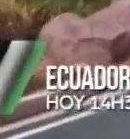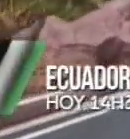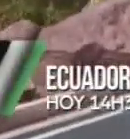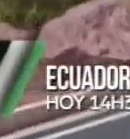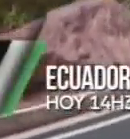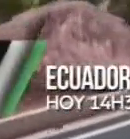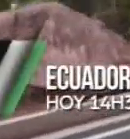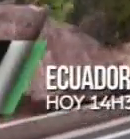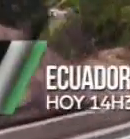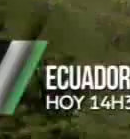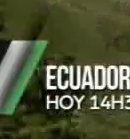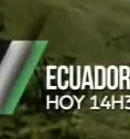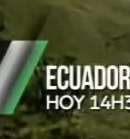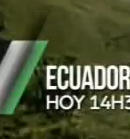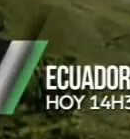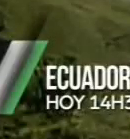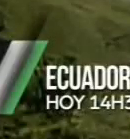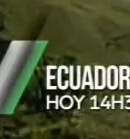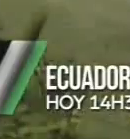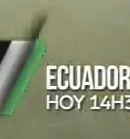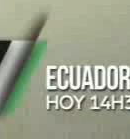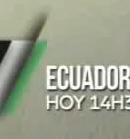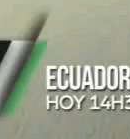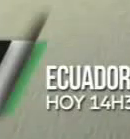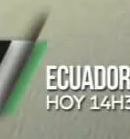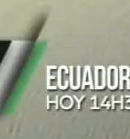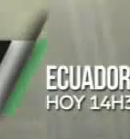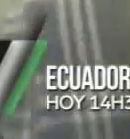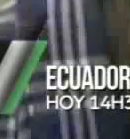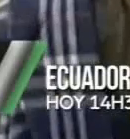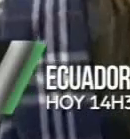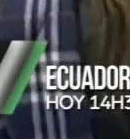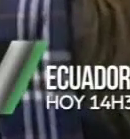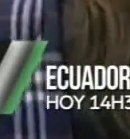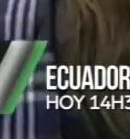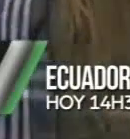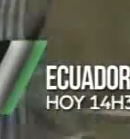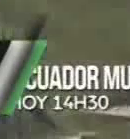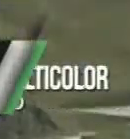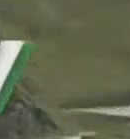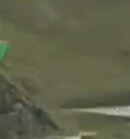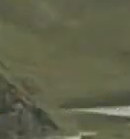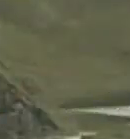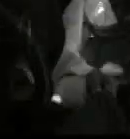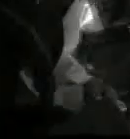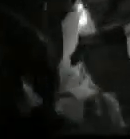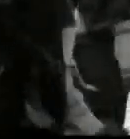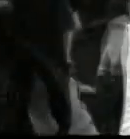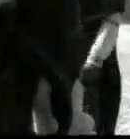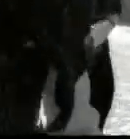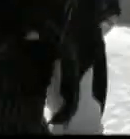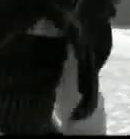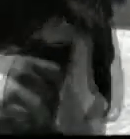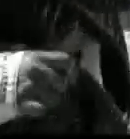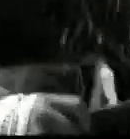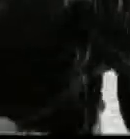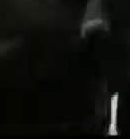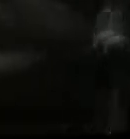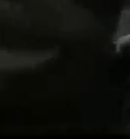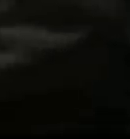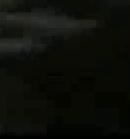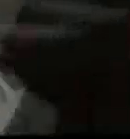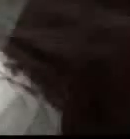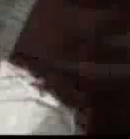sus hermosos paisajes, bañados en un sinnúmero de lagunas y cascadas. Estamos desde Huamote, pues, para dar a